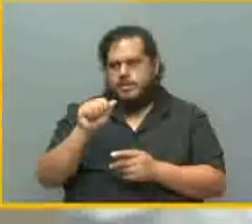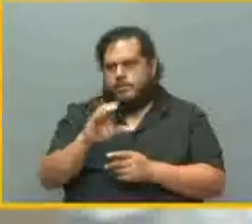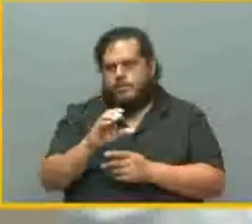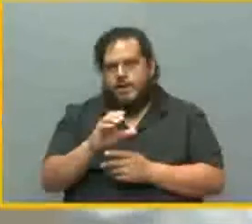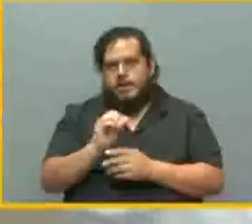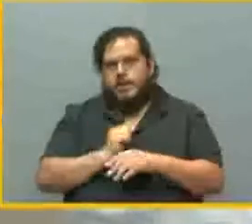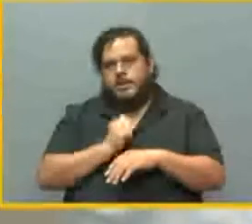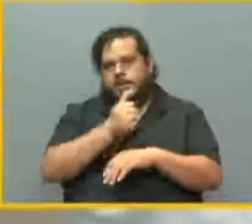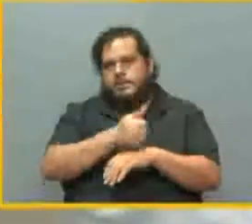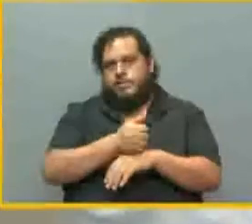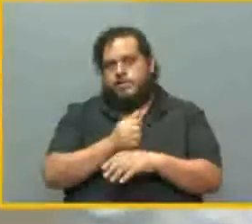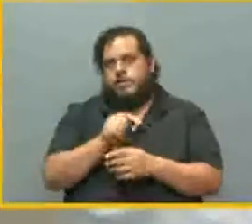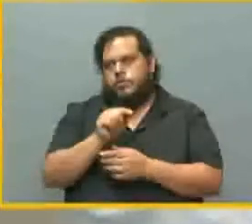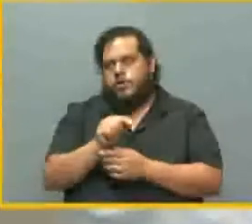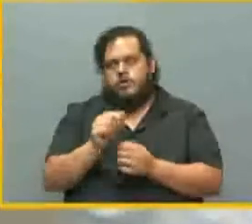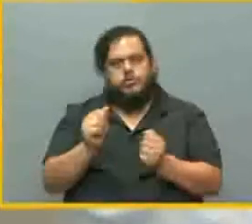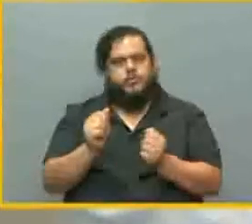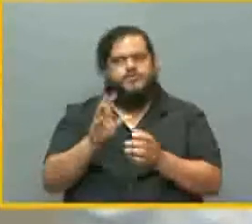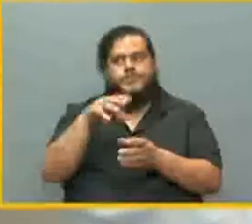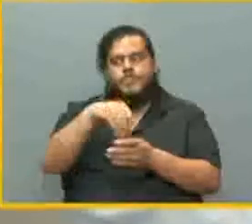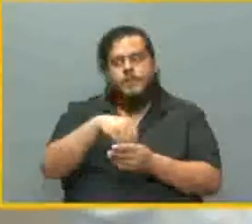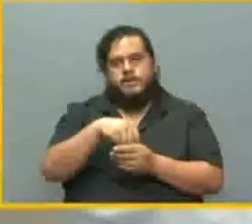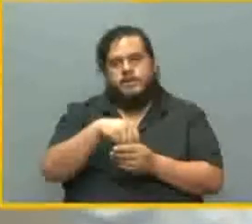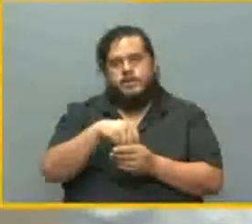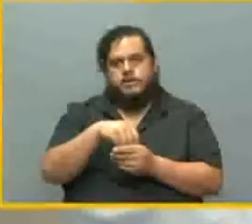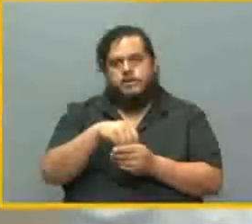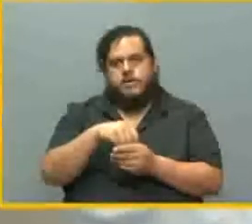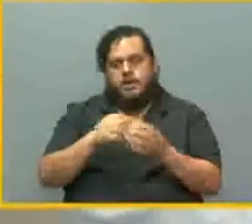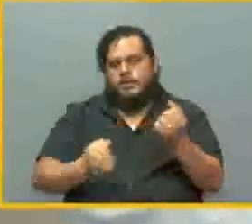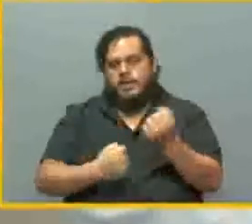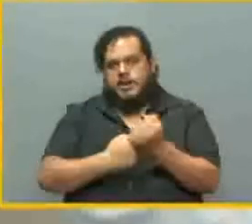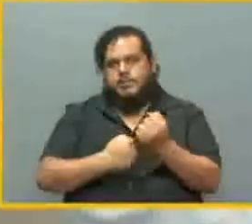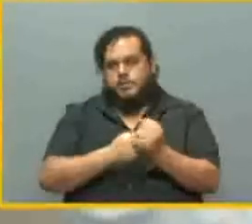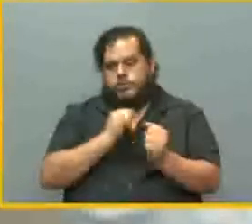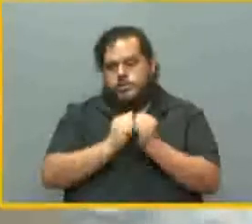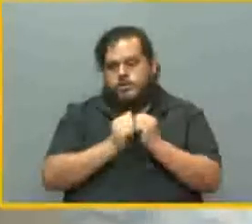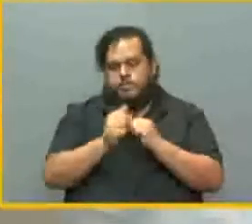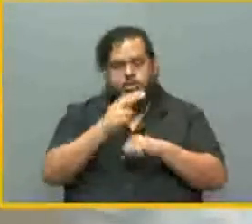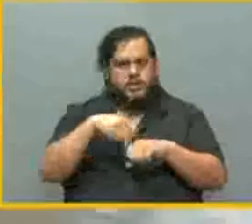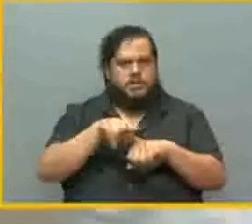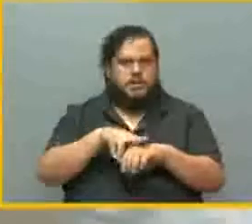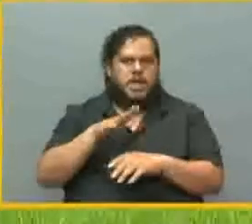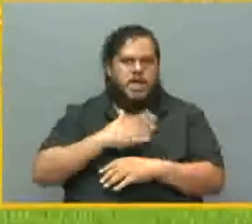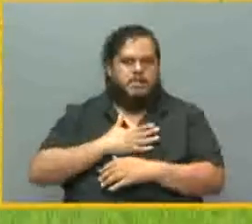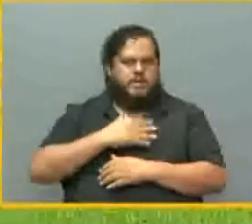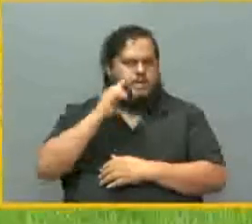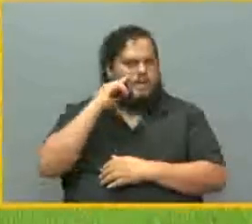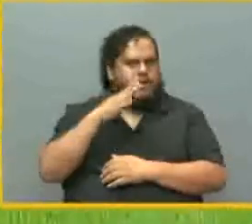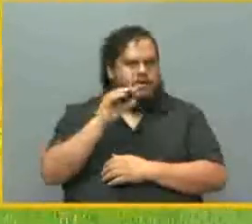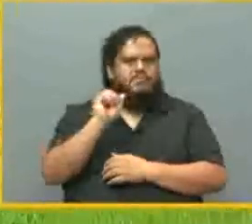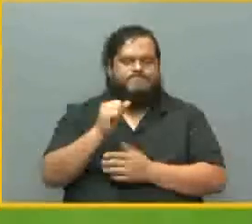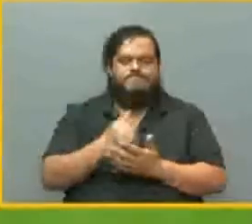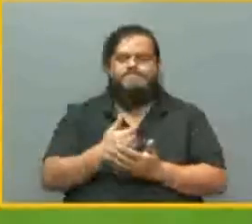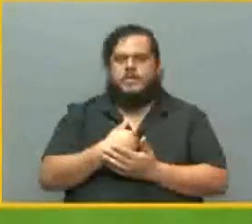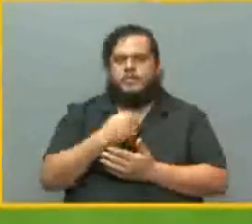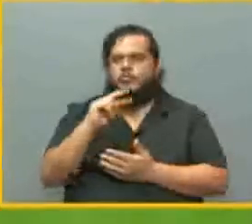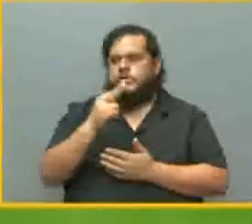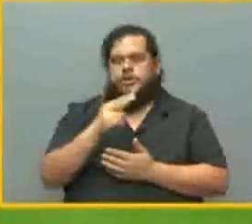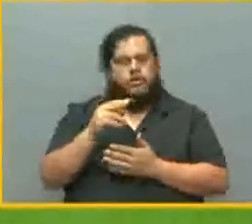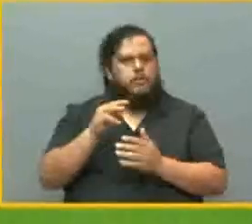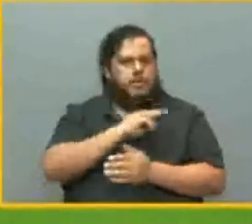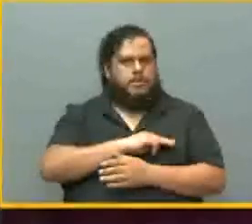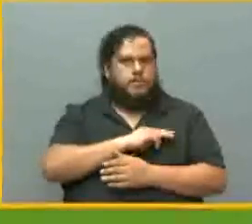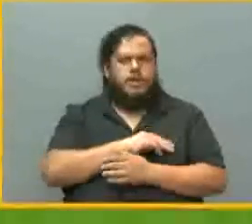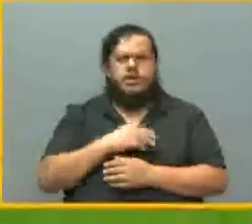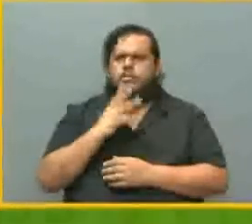planteando esto dentro del apoyo al deporte nacional pues a mí me parece que si hay una doble moral es muy lindo